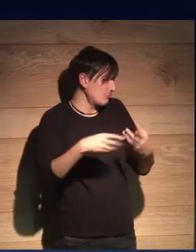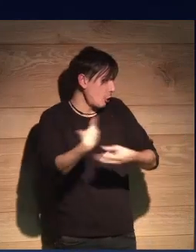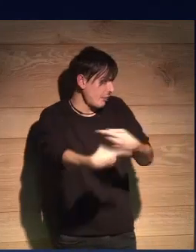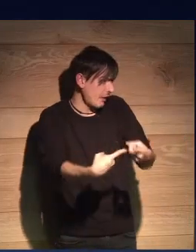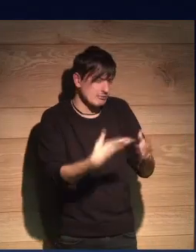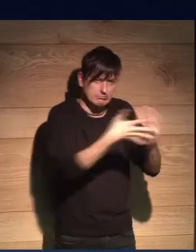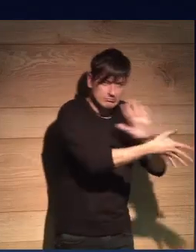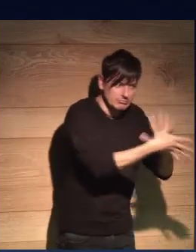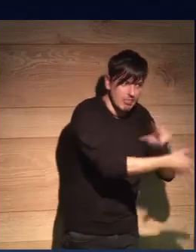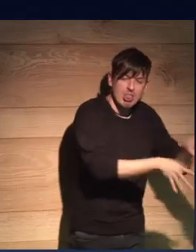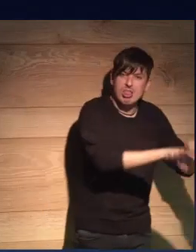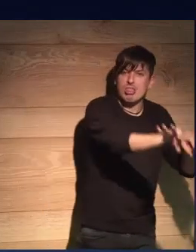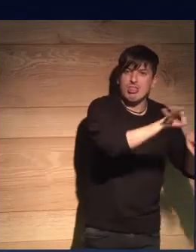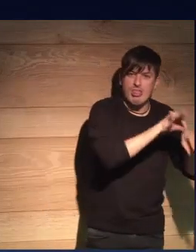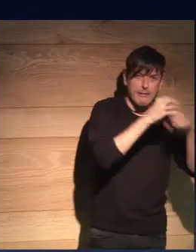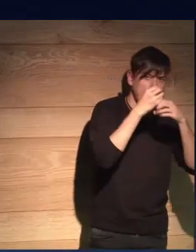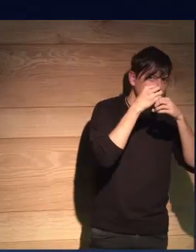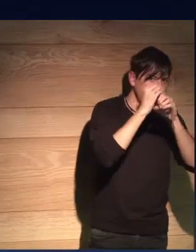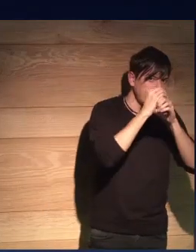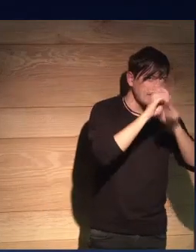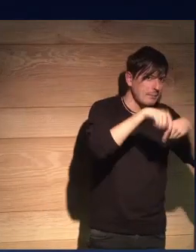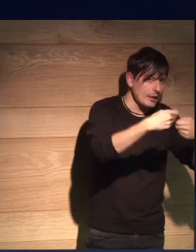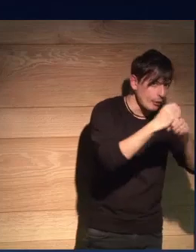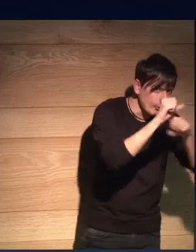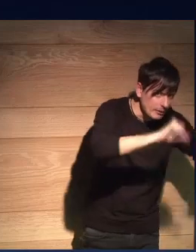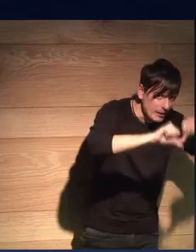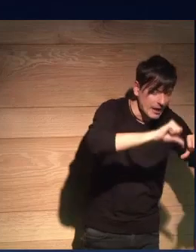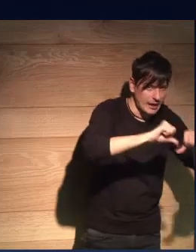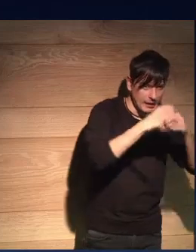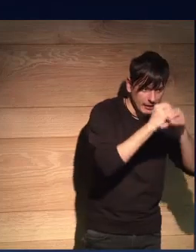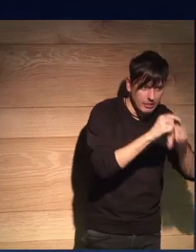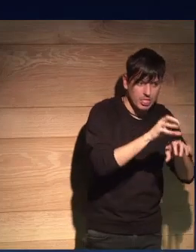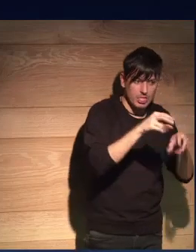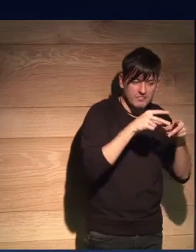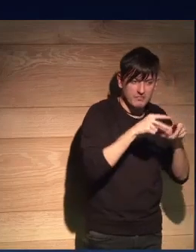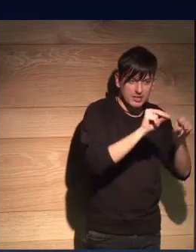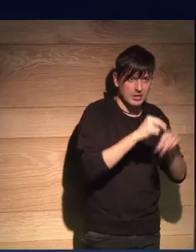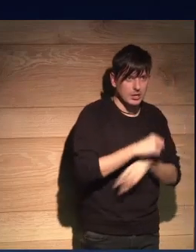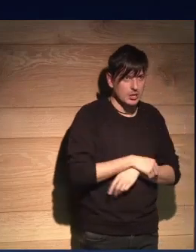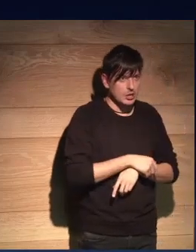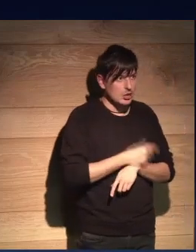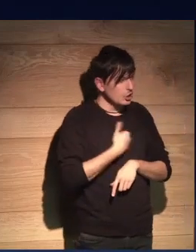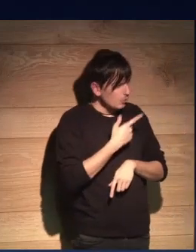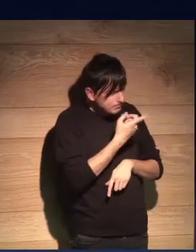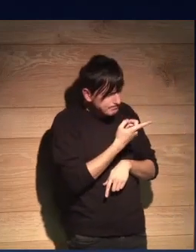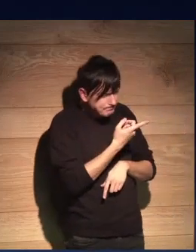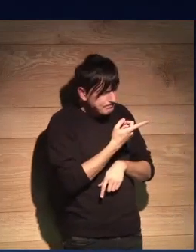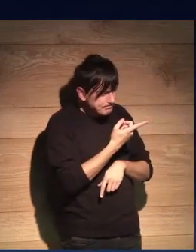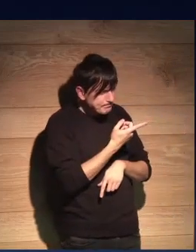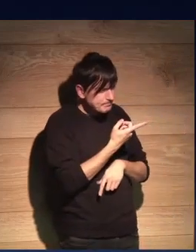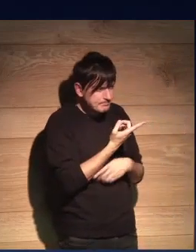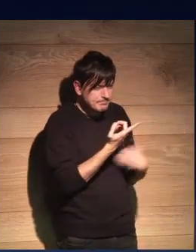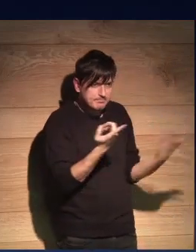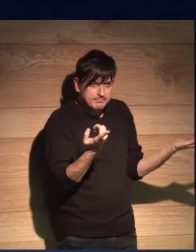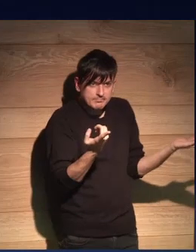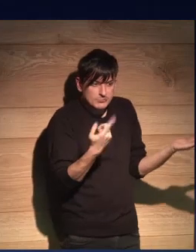y decidió hacer bioquímica. Yo en ese momento no daba en el grado, acabó bioquímica, siguió ahí, y yo al chaval no me había pasado ni por